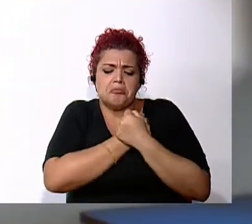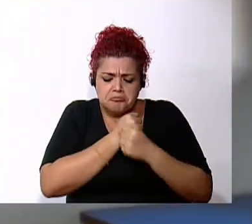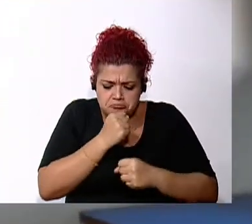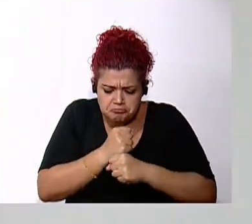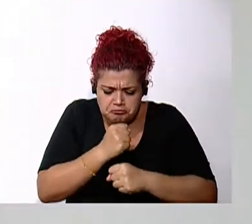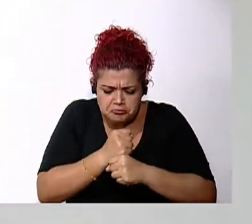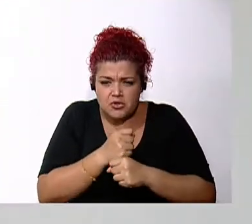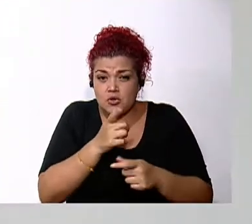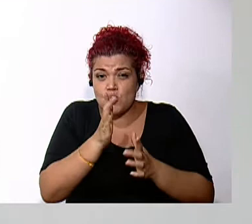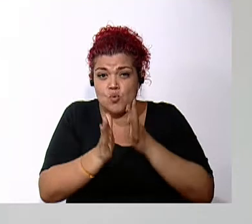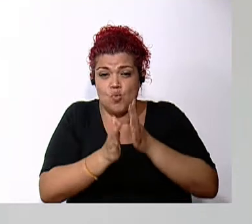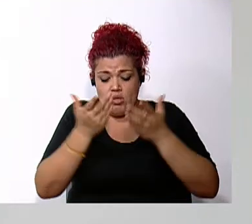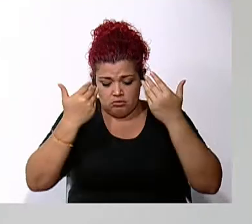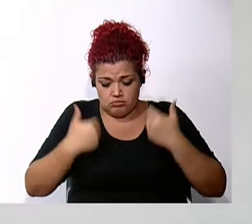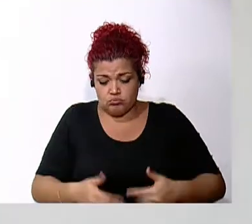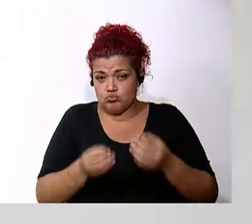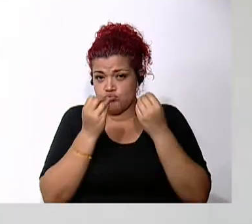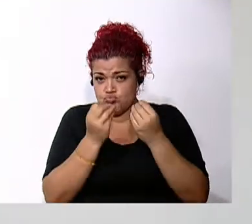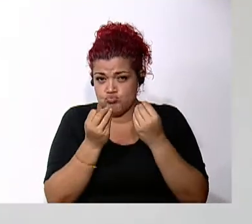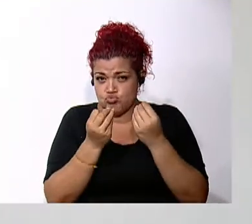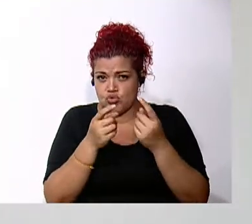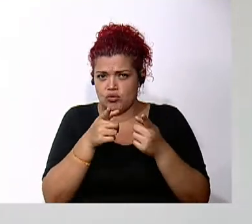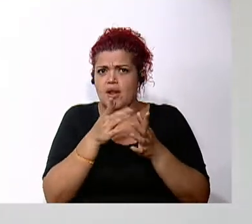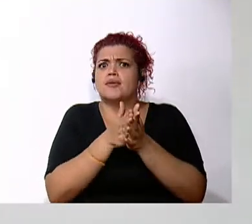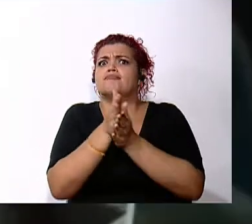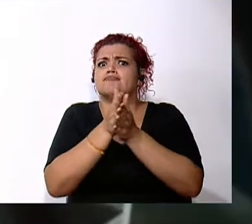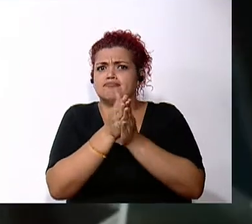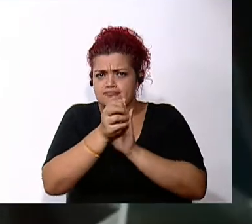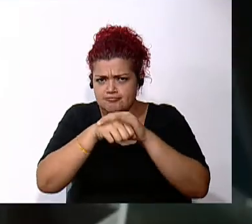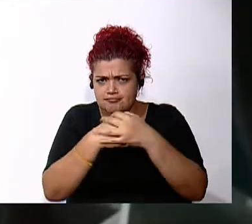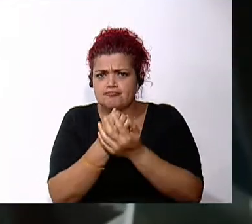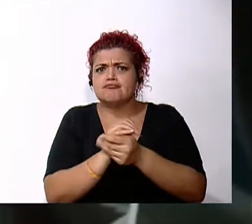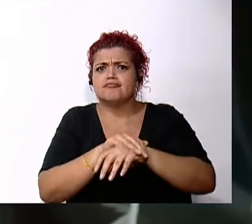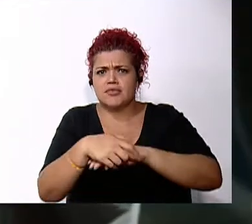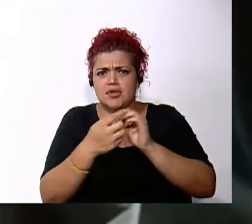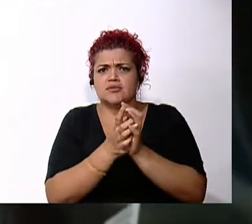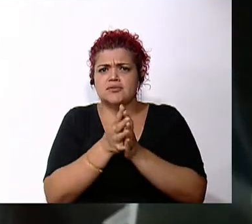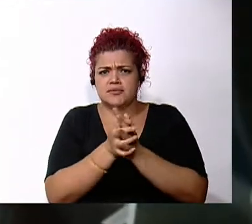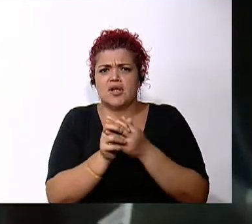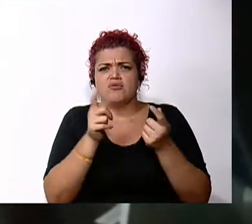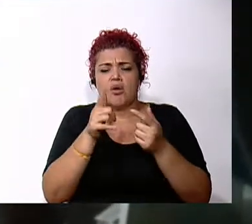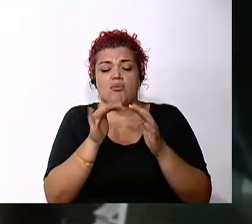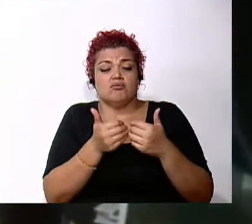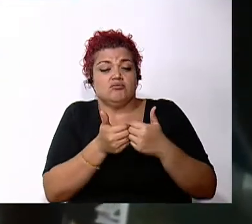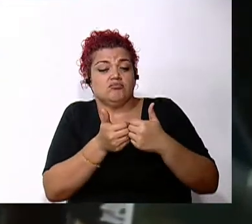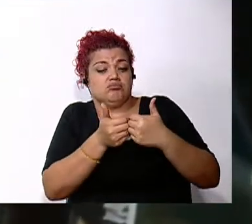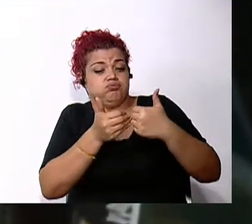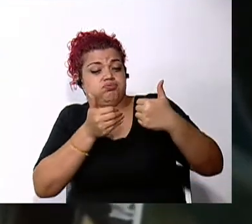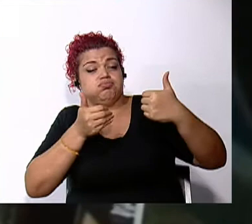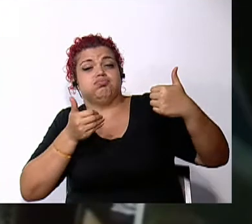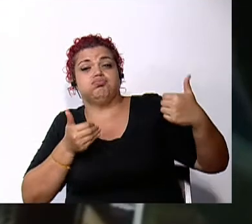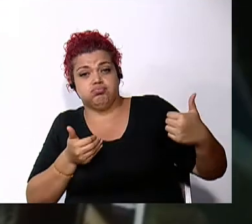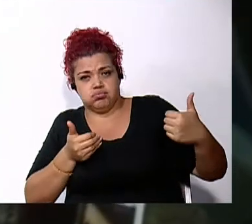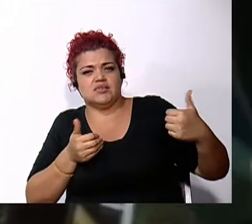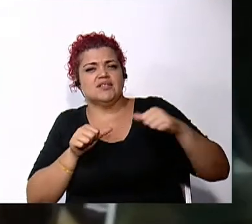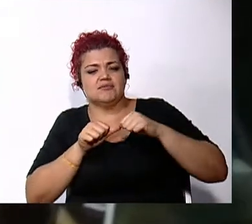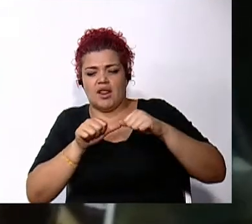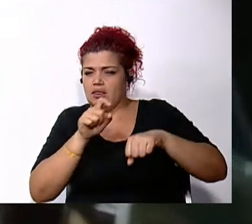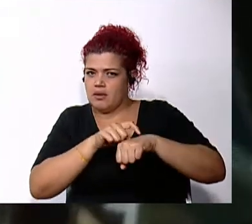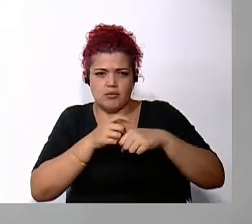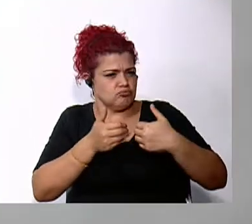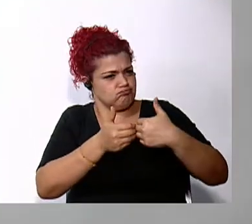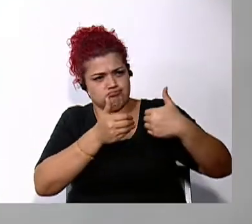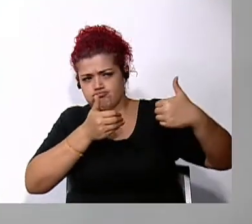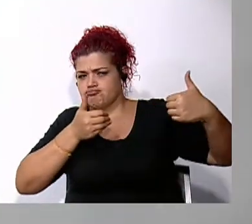mucho. Y lávense las manos. Apliquen el distanciamiento social en todo momento.